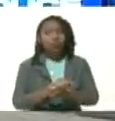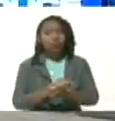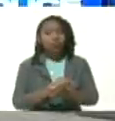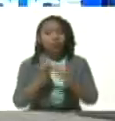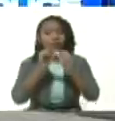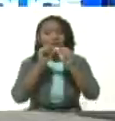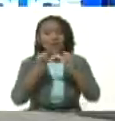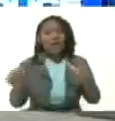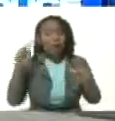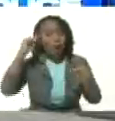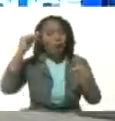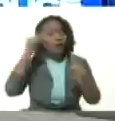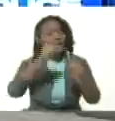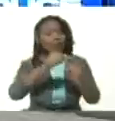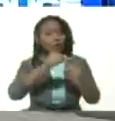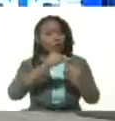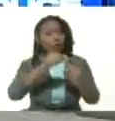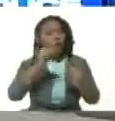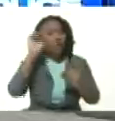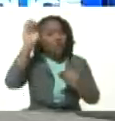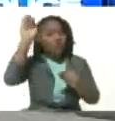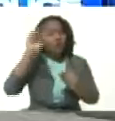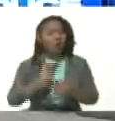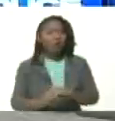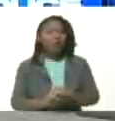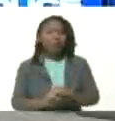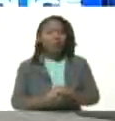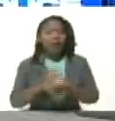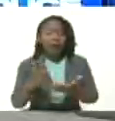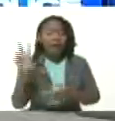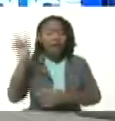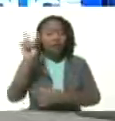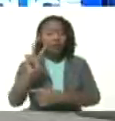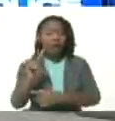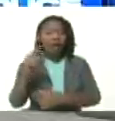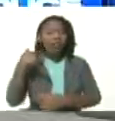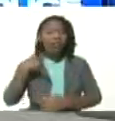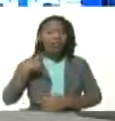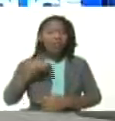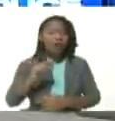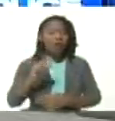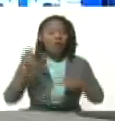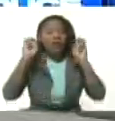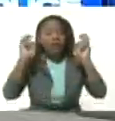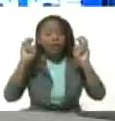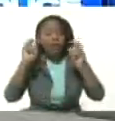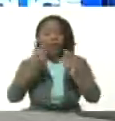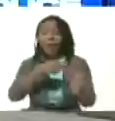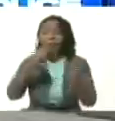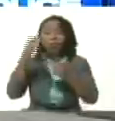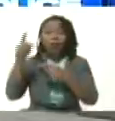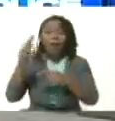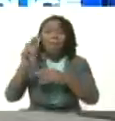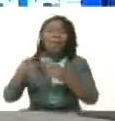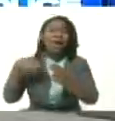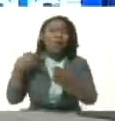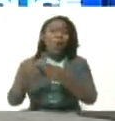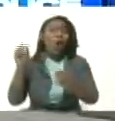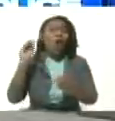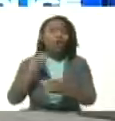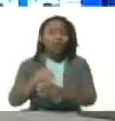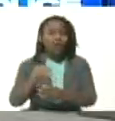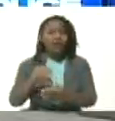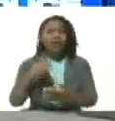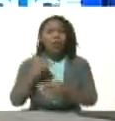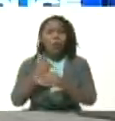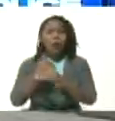fijémonos esa meta de que Venezuela tenga una vocación exportadora y no dependa más nunca del petróleo, aunque el